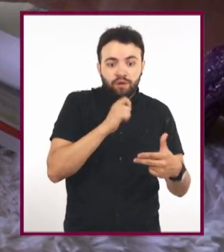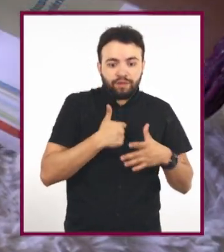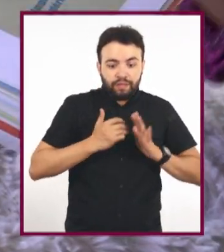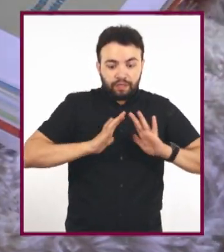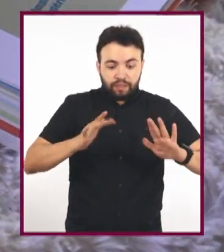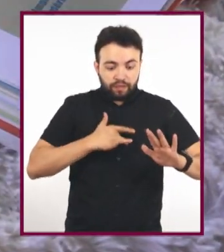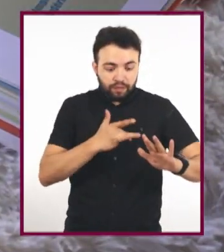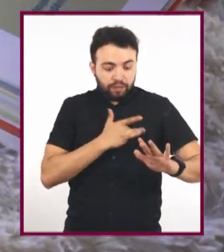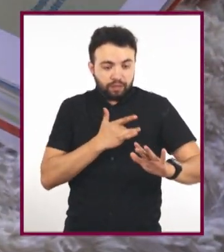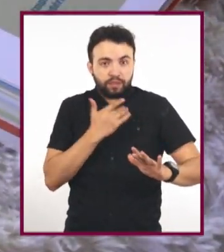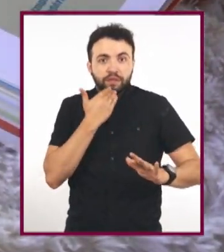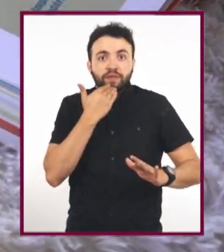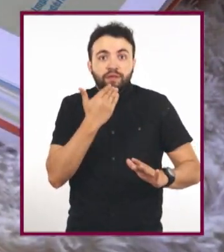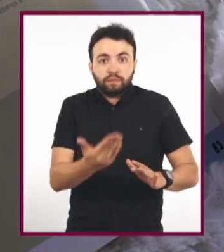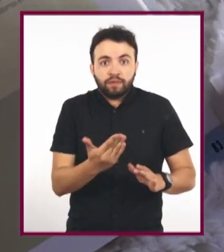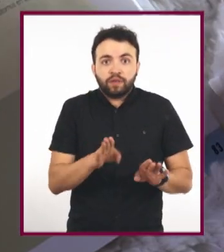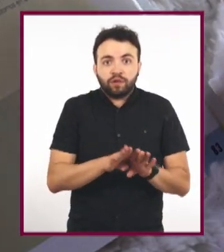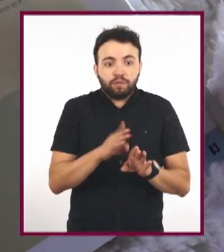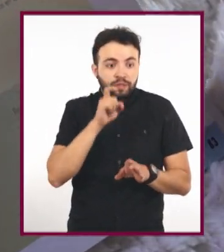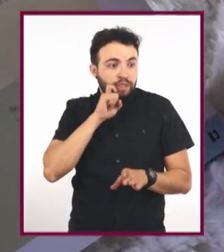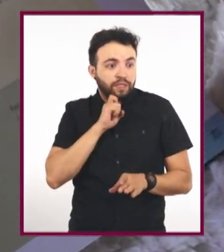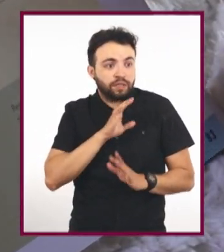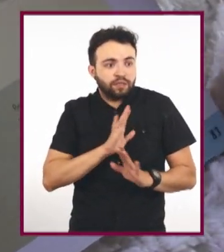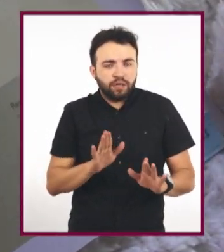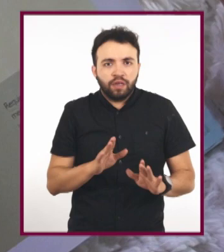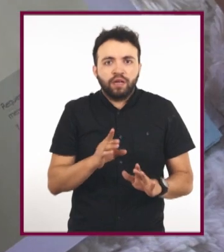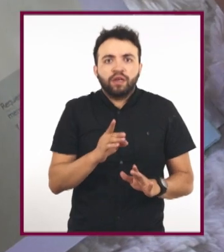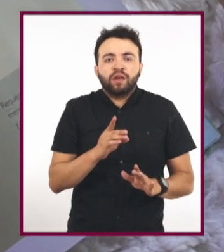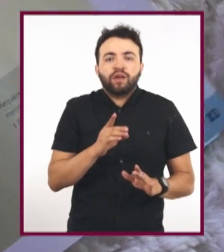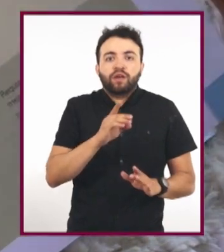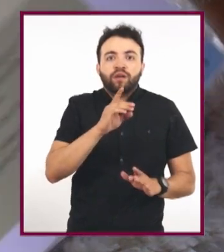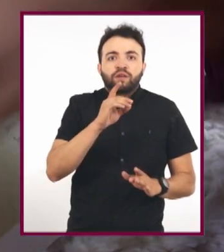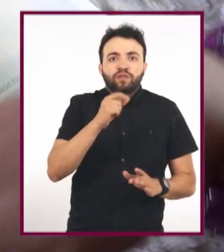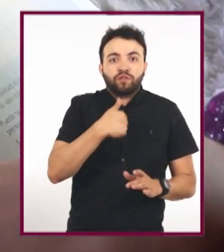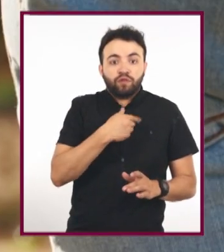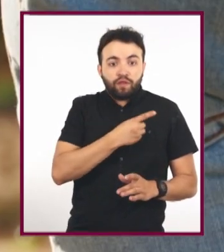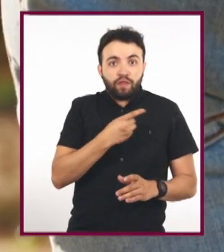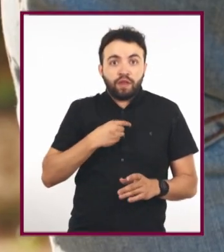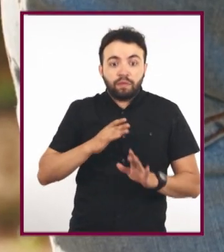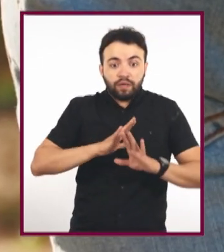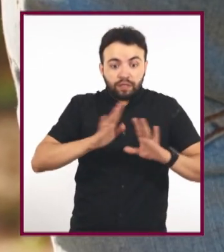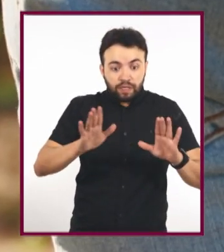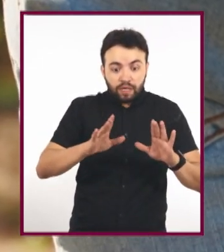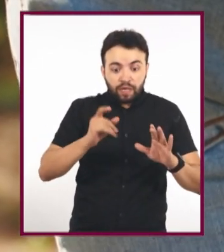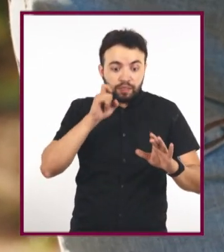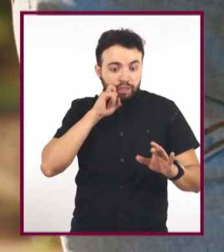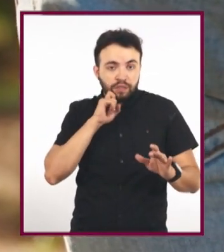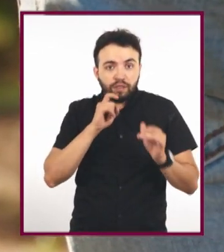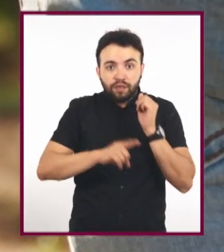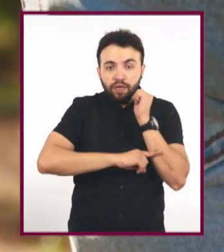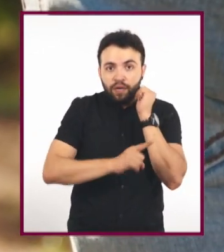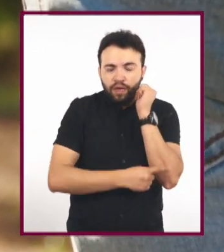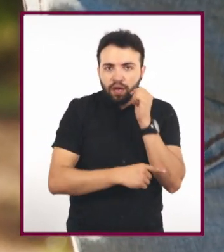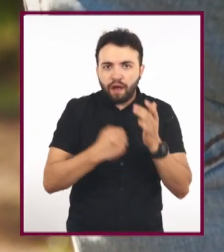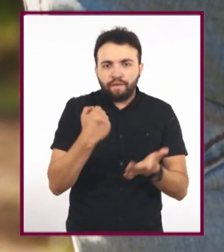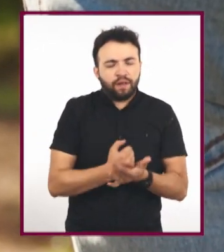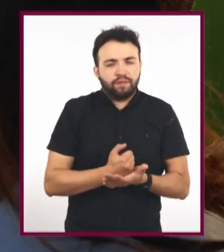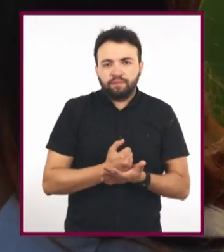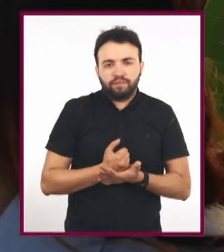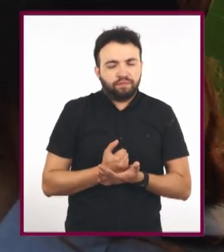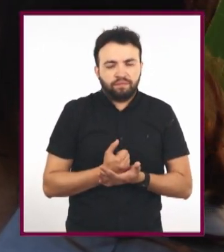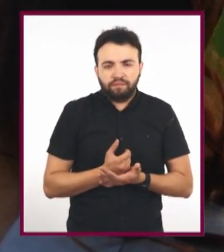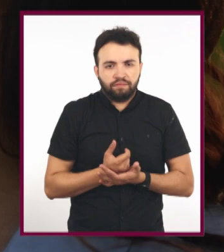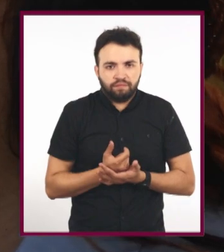y reproductivos. Le voy a mandar esto: derecho a ejercer la sexualidad de manera independiente a la reproducción.